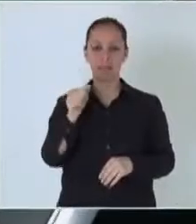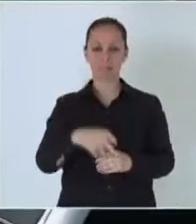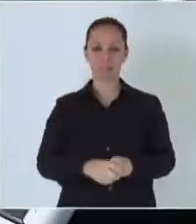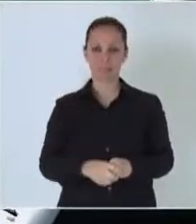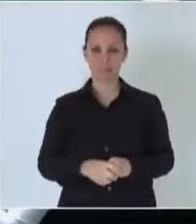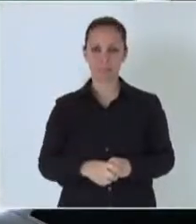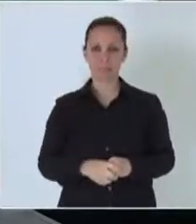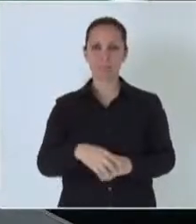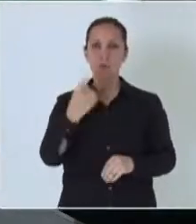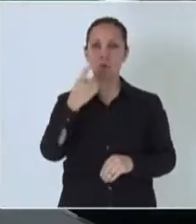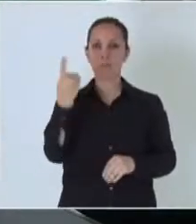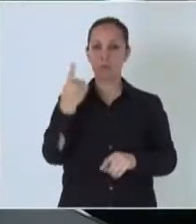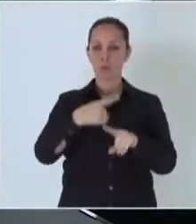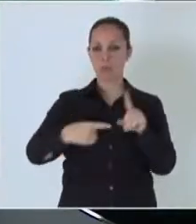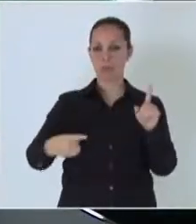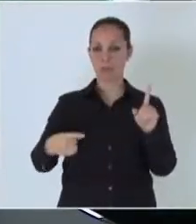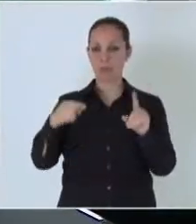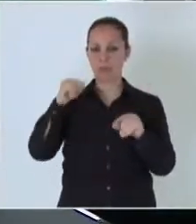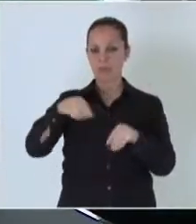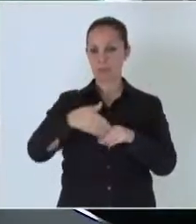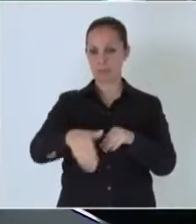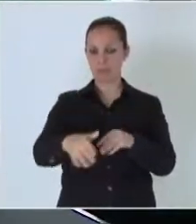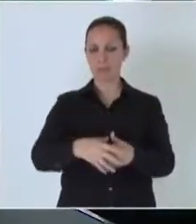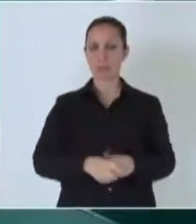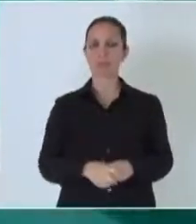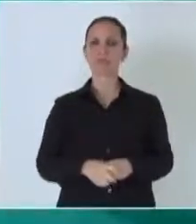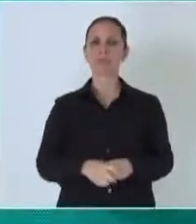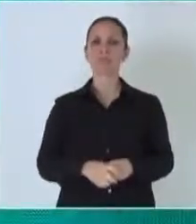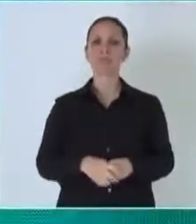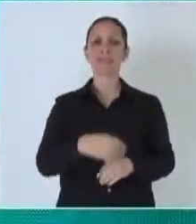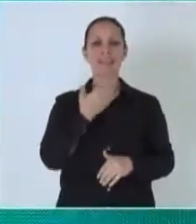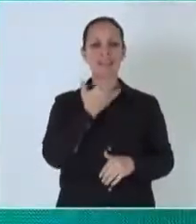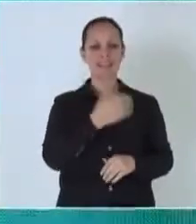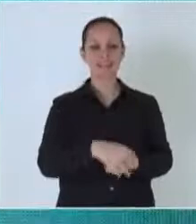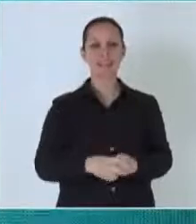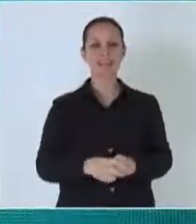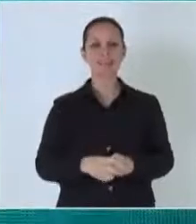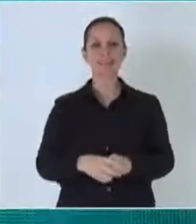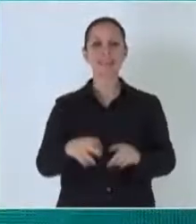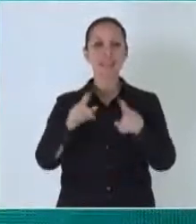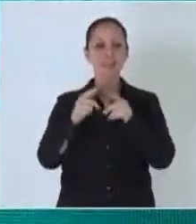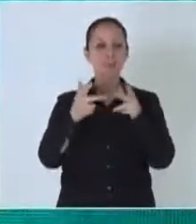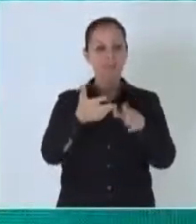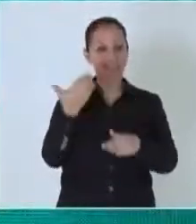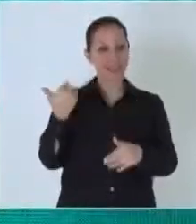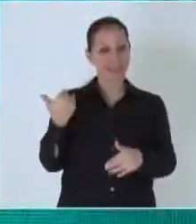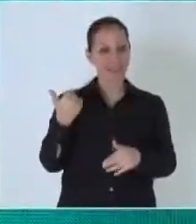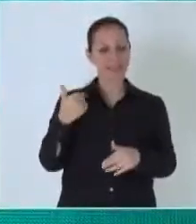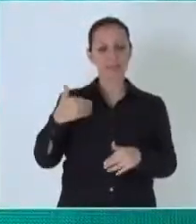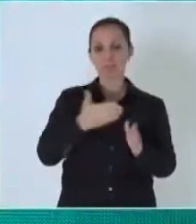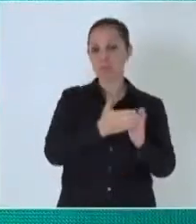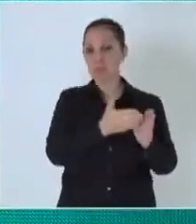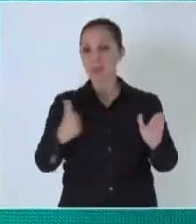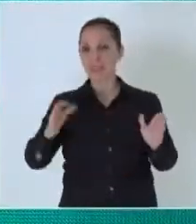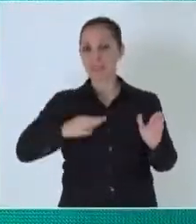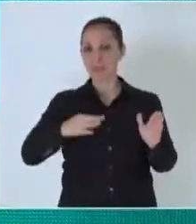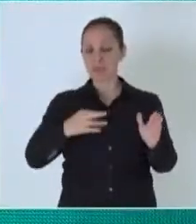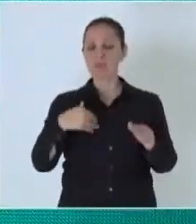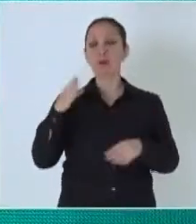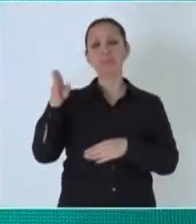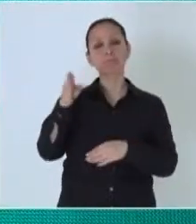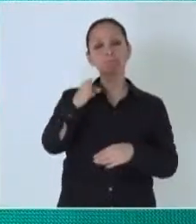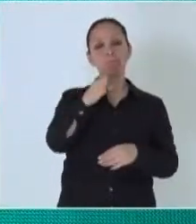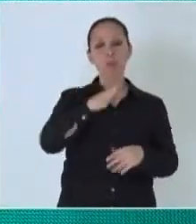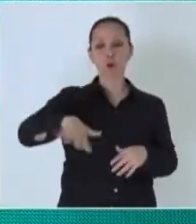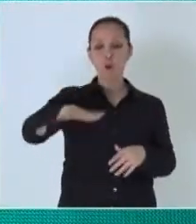debate, recuerde, tiene un minuto y medio a partir de este momento. Gracias. Como dije al inicio, en estos años pude recorrer cada espacio